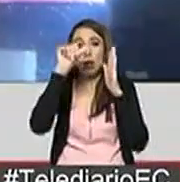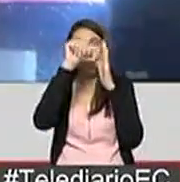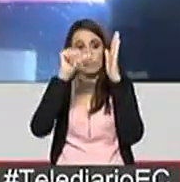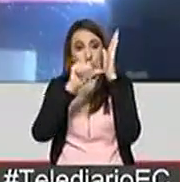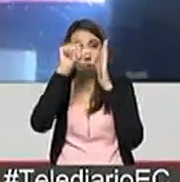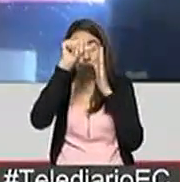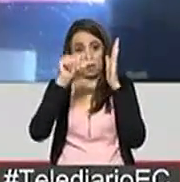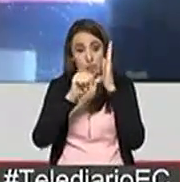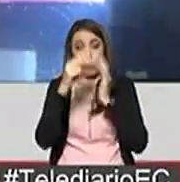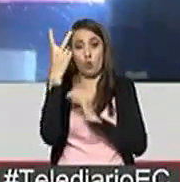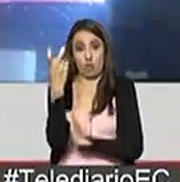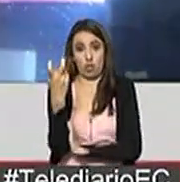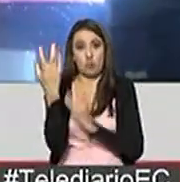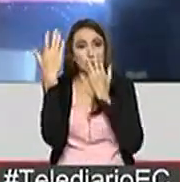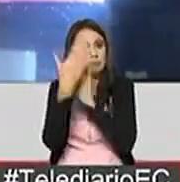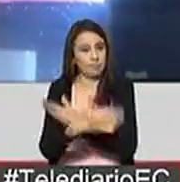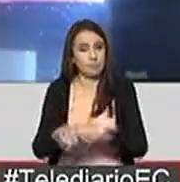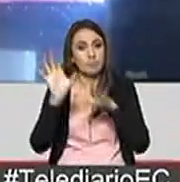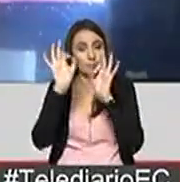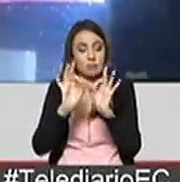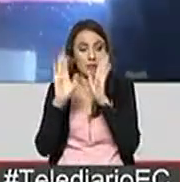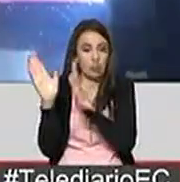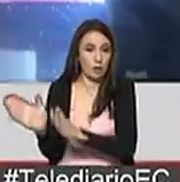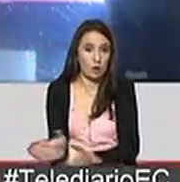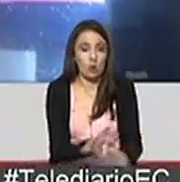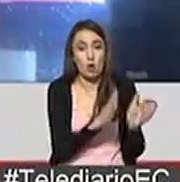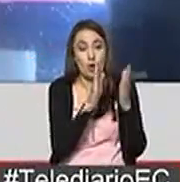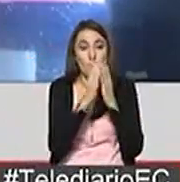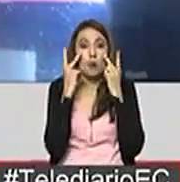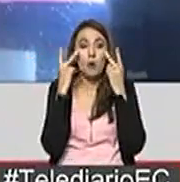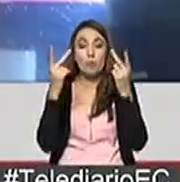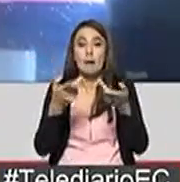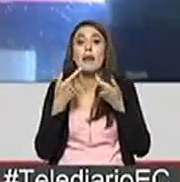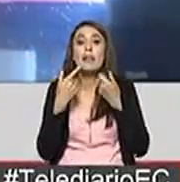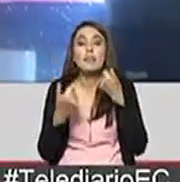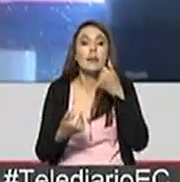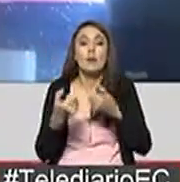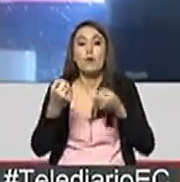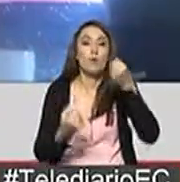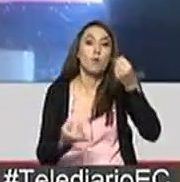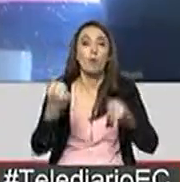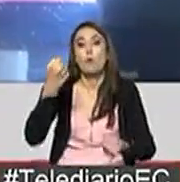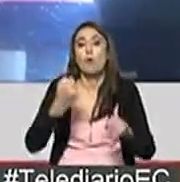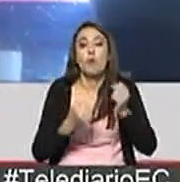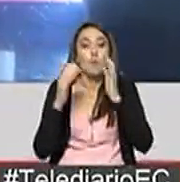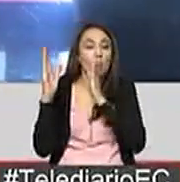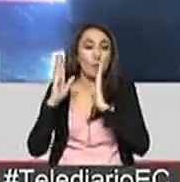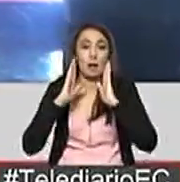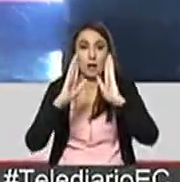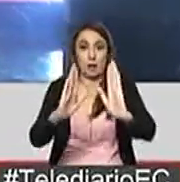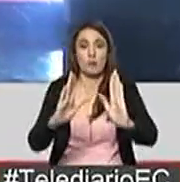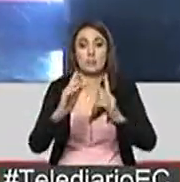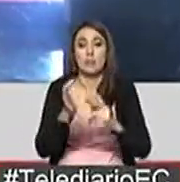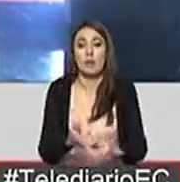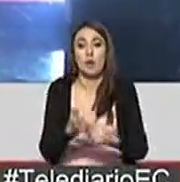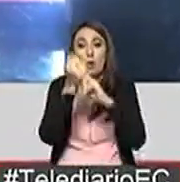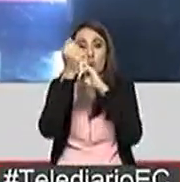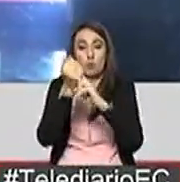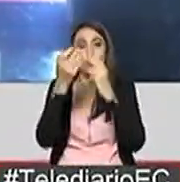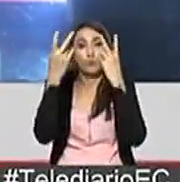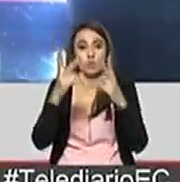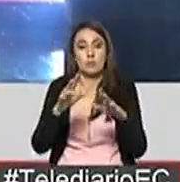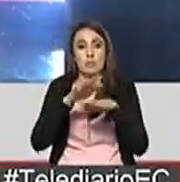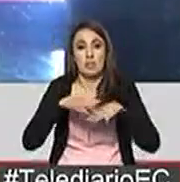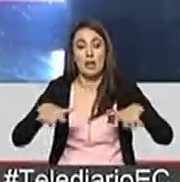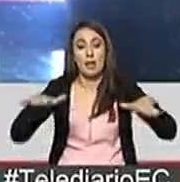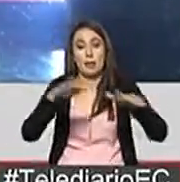de la Constitución, donde claramente se establezca el cálculo de kilometraje rural para la asignación, en este caso, de recursos. Me parece que es sensato poder